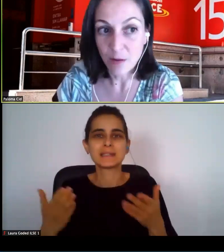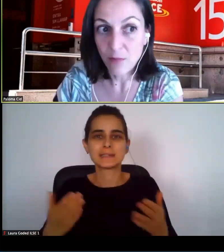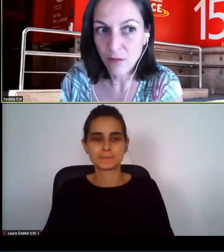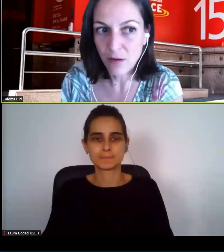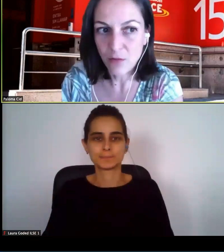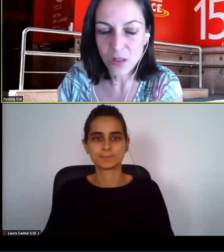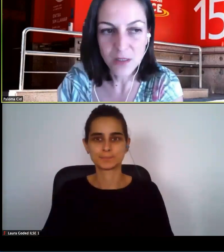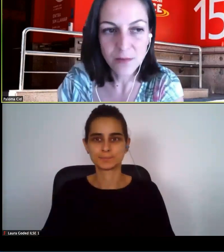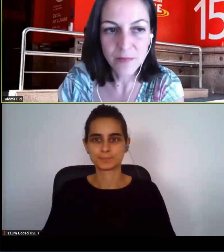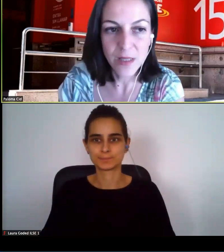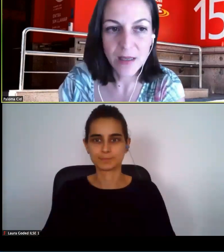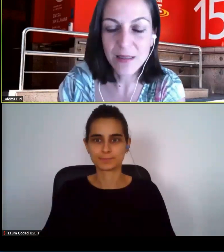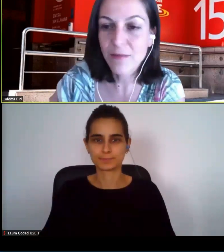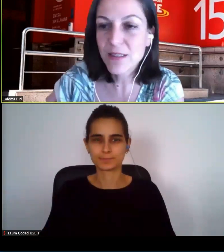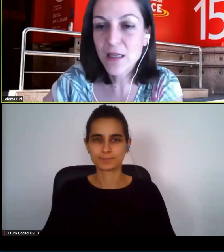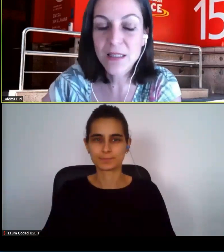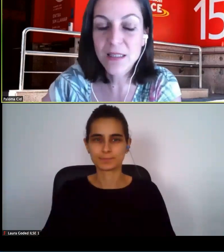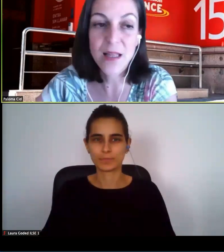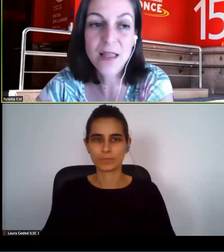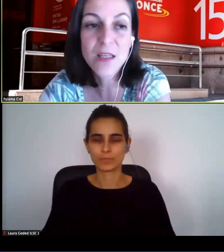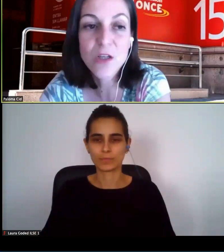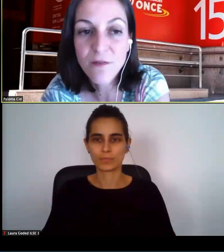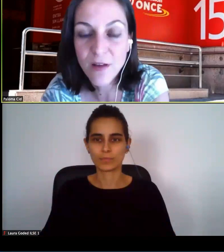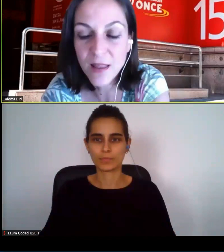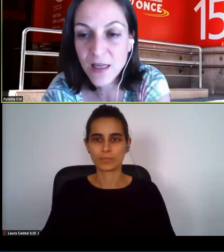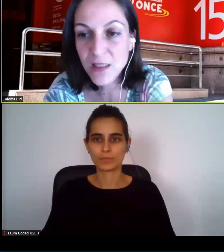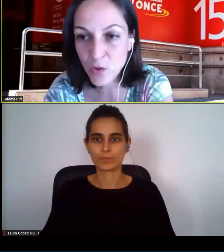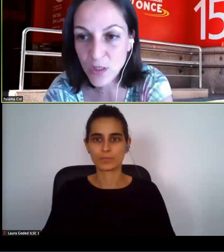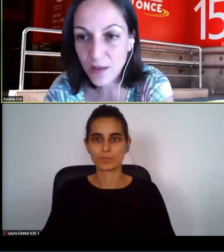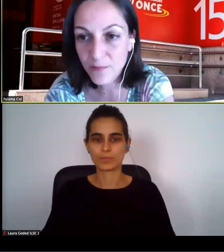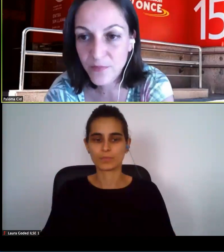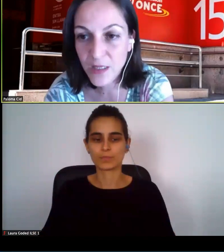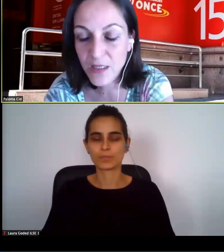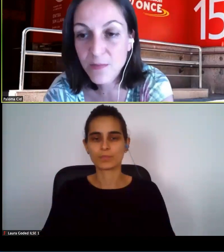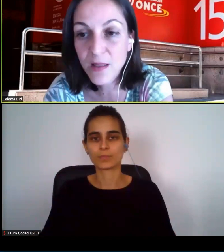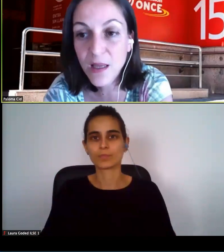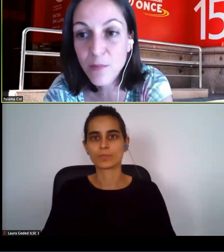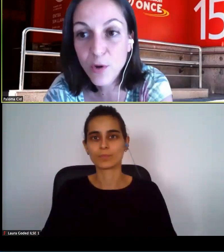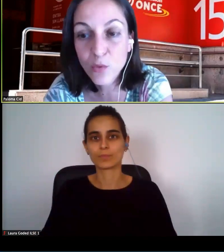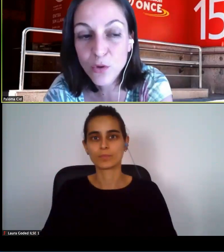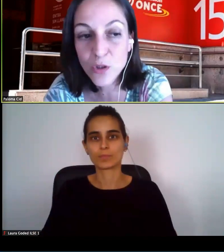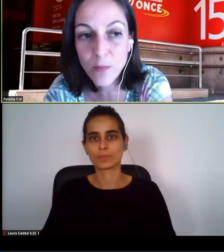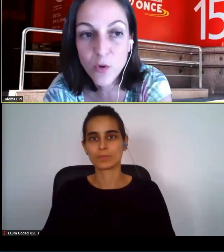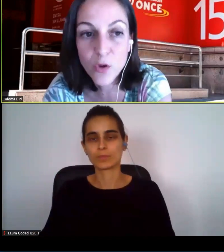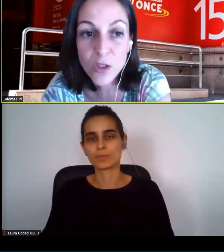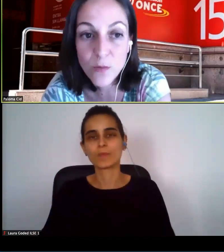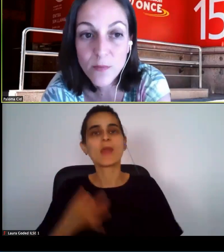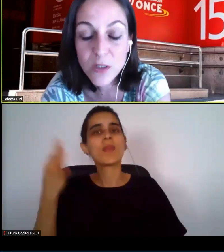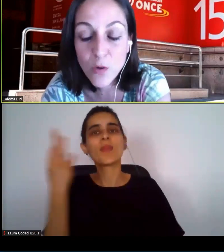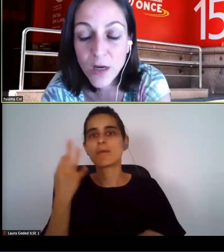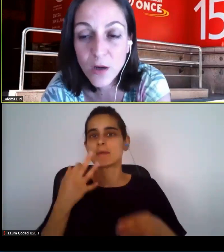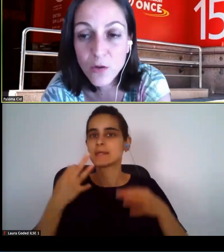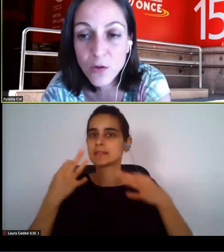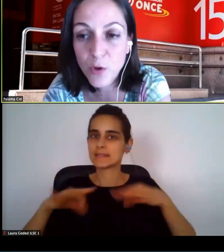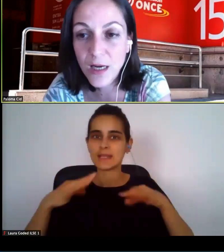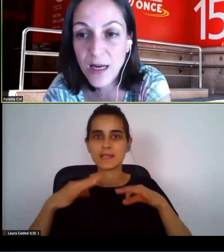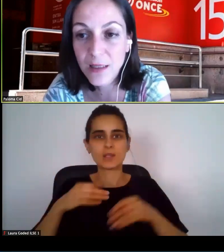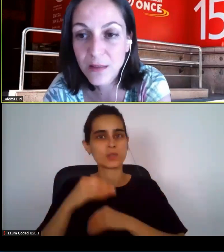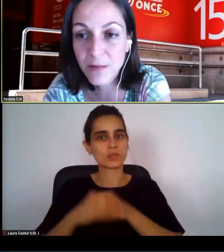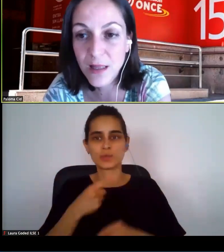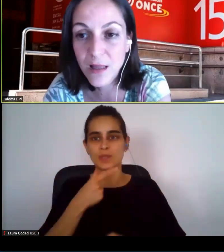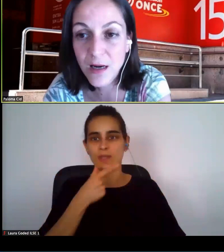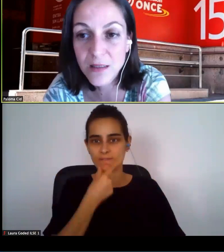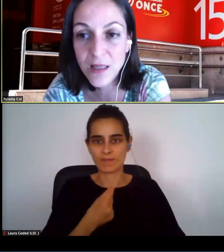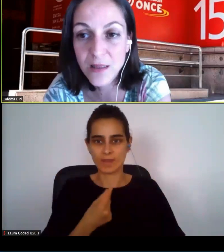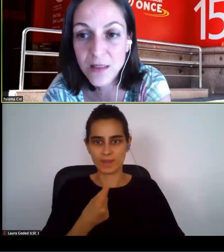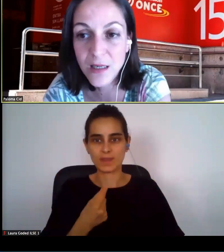Se me ha olvidado una cosa así. Deben ser sencillos y fáciles de usar. Es verdad que hay productos de apoyo que son más complejos porque la